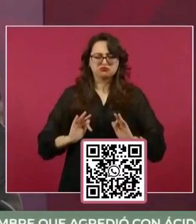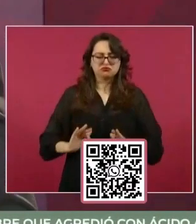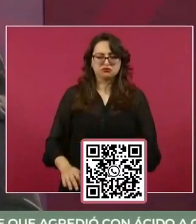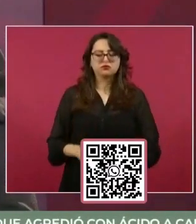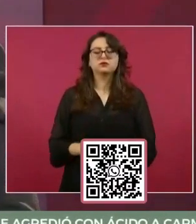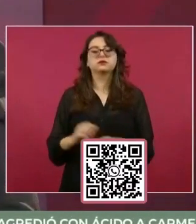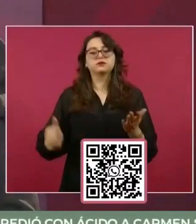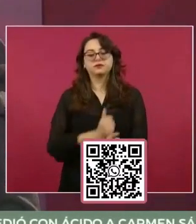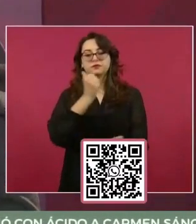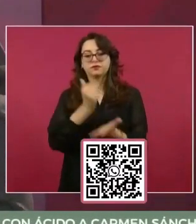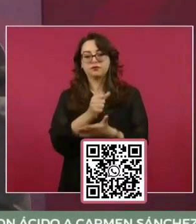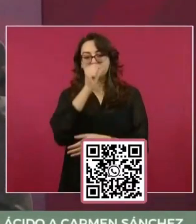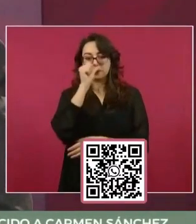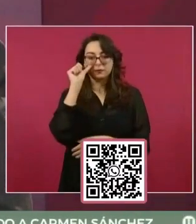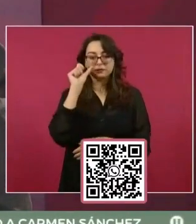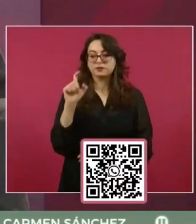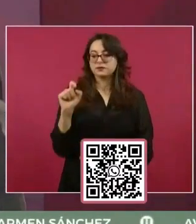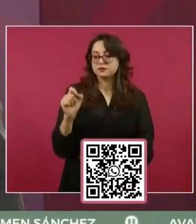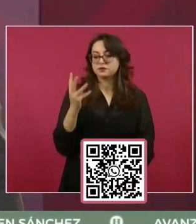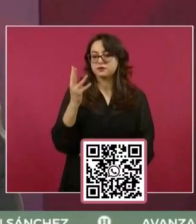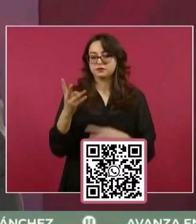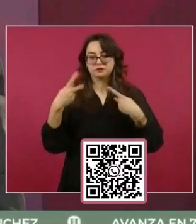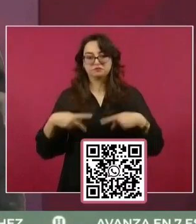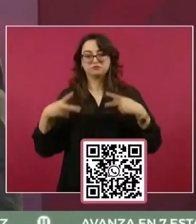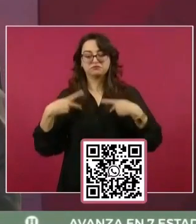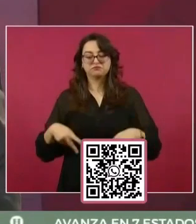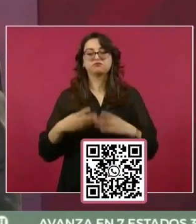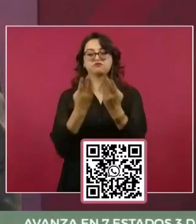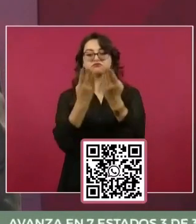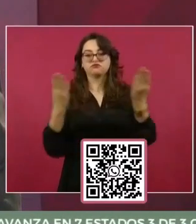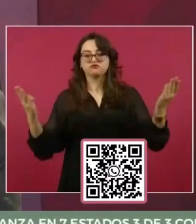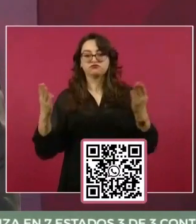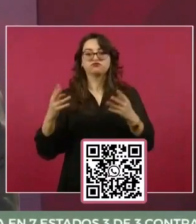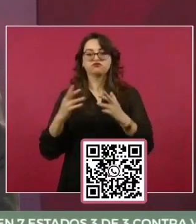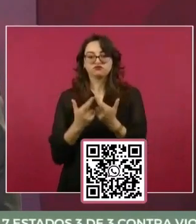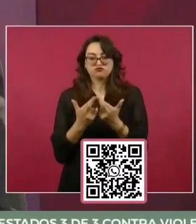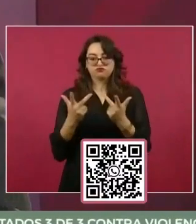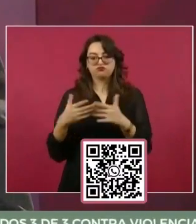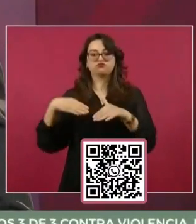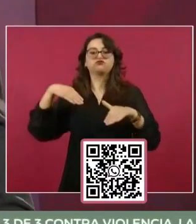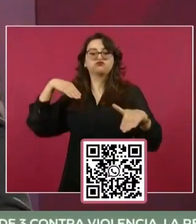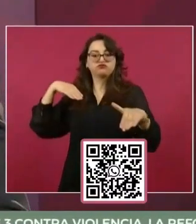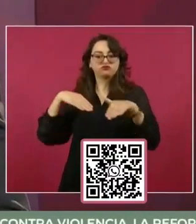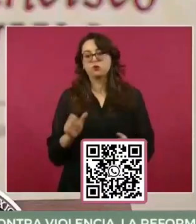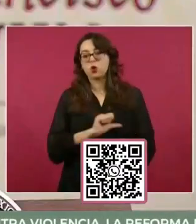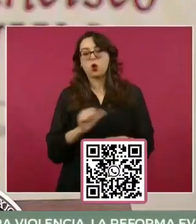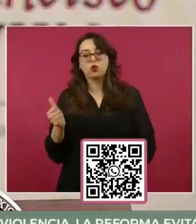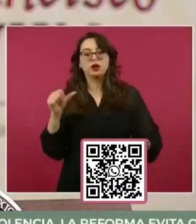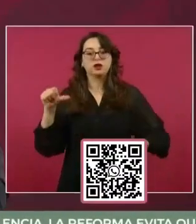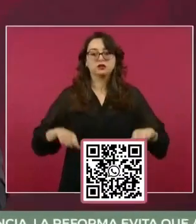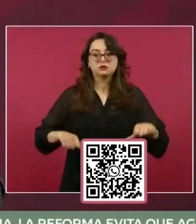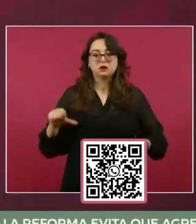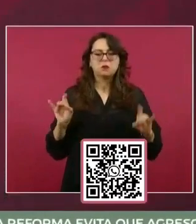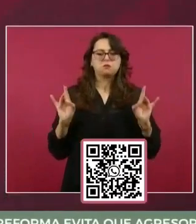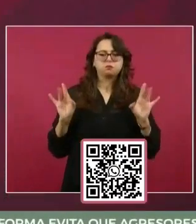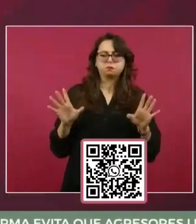Juárez, grupo de 24 migrantes perforaron el muro fronterizo cruzando a los Estados Unidos y de aquel lado fueron arrestados. Su actuación es